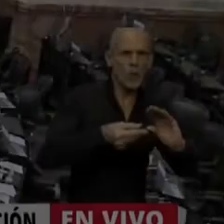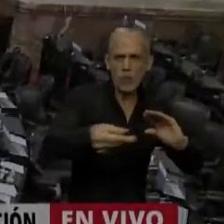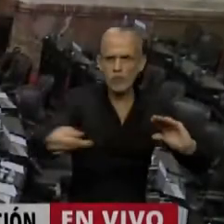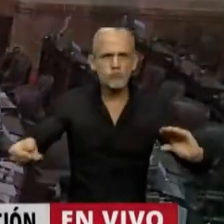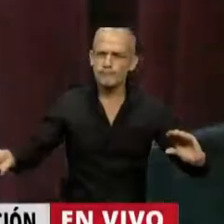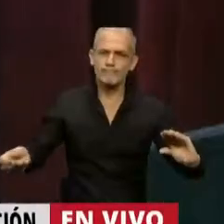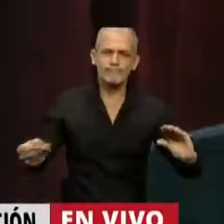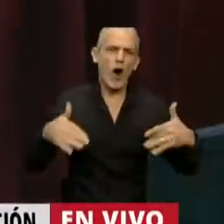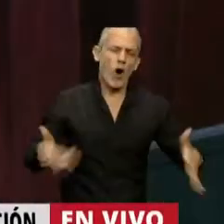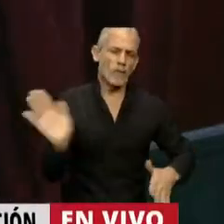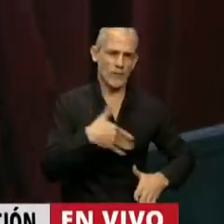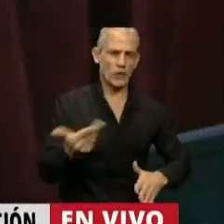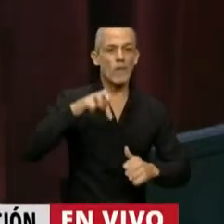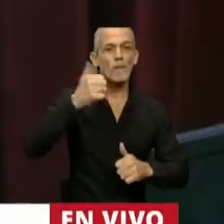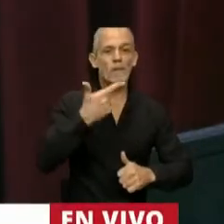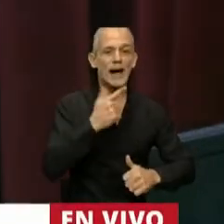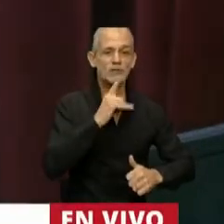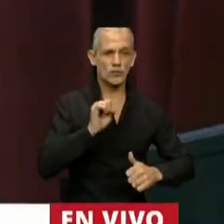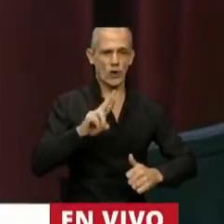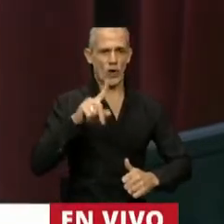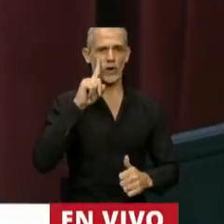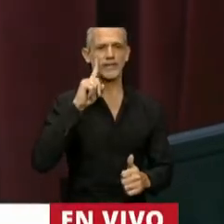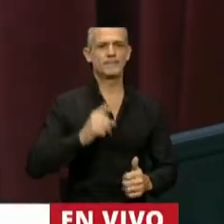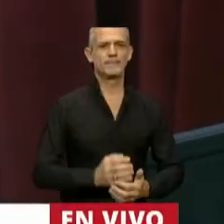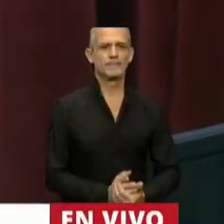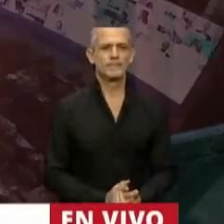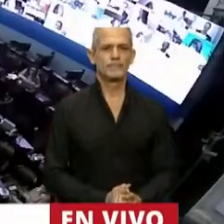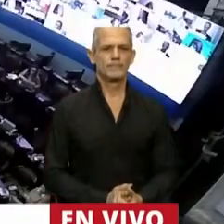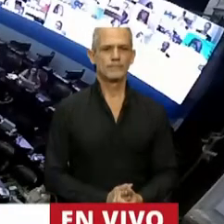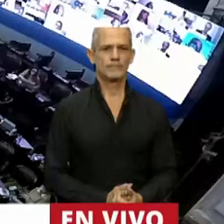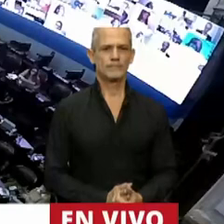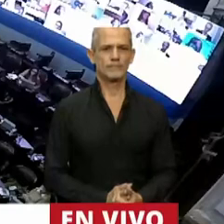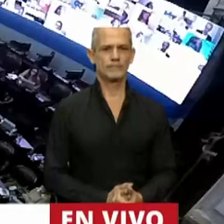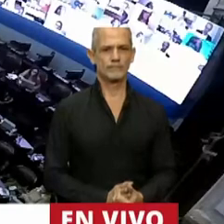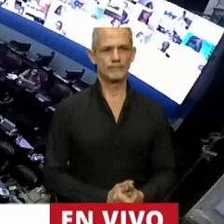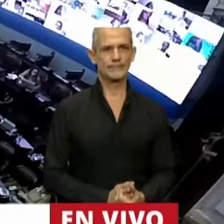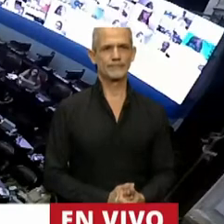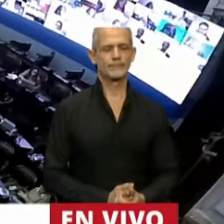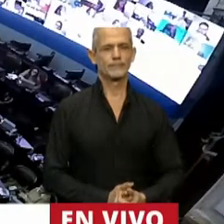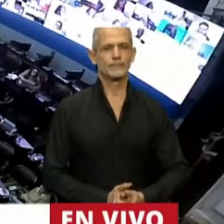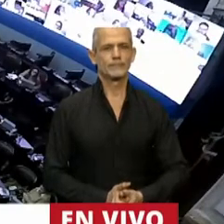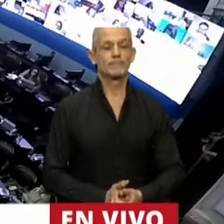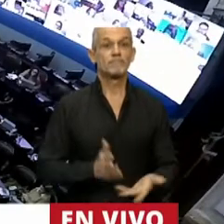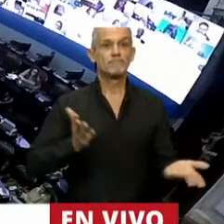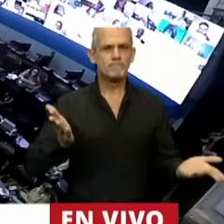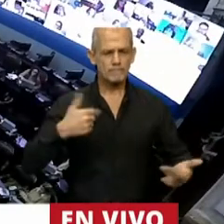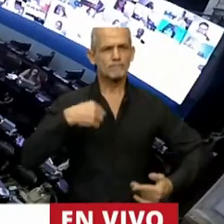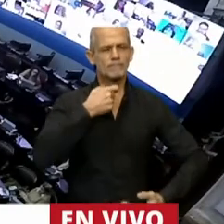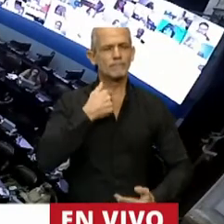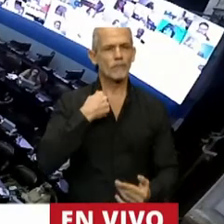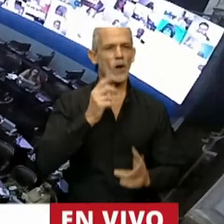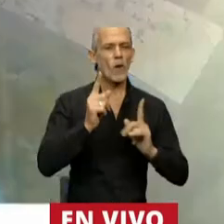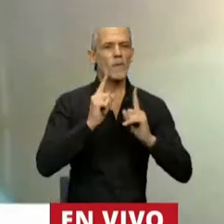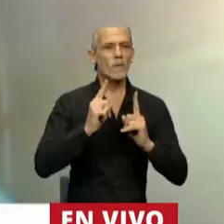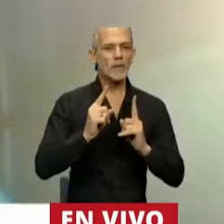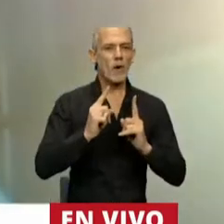tiene la palabra el diputado pastor y muchas gracias señor presidente voy a tratar de redondear lo que quiero